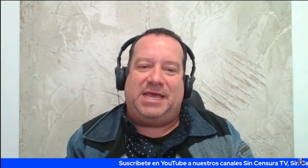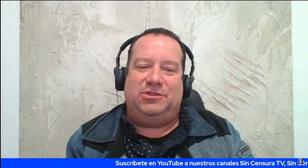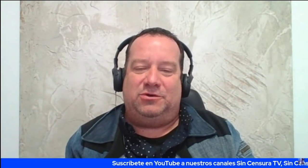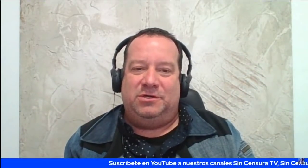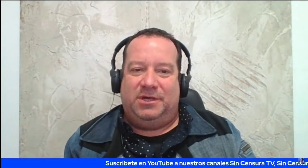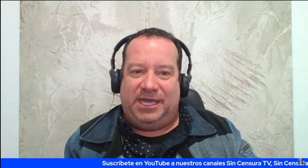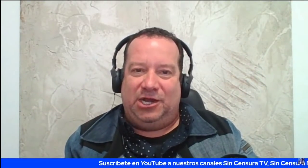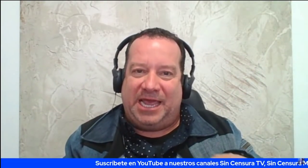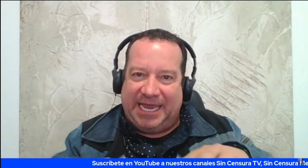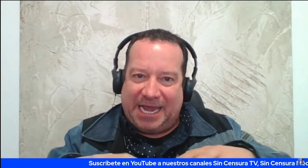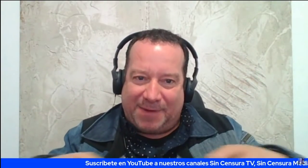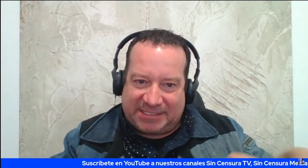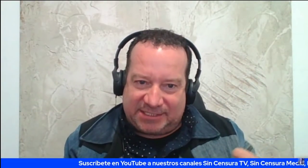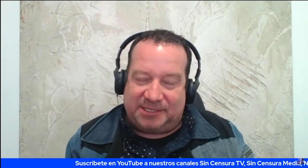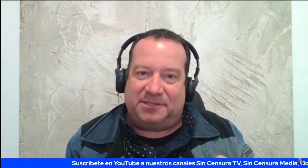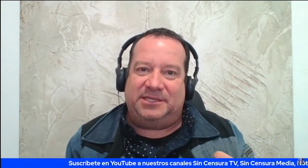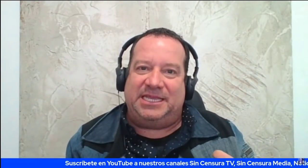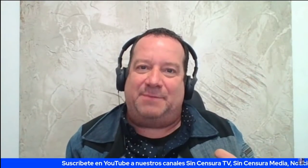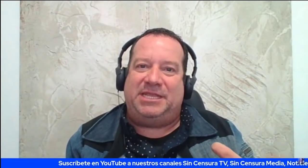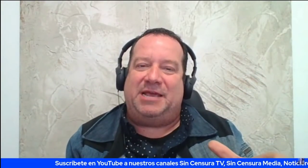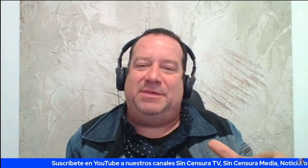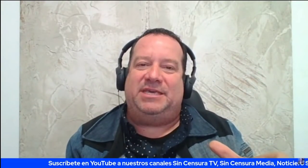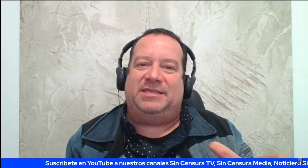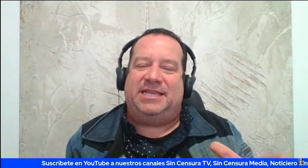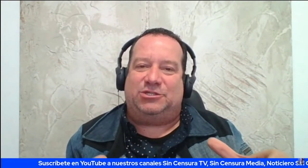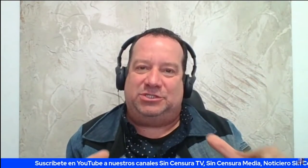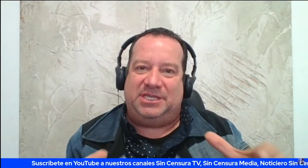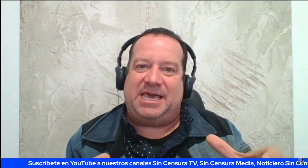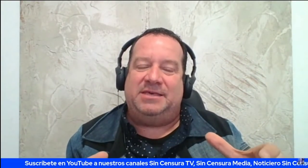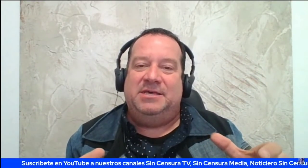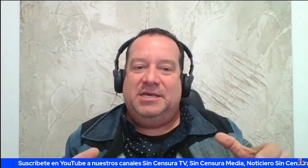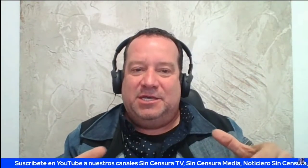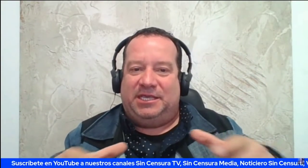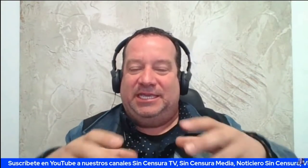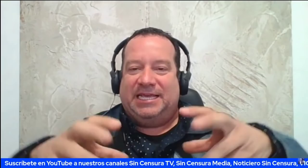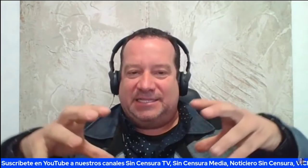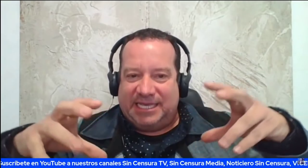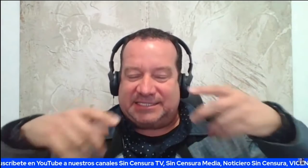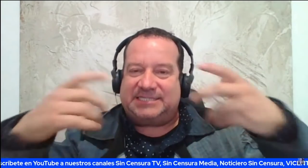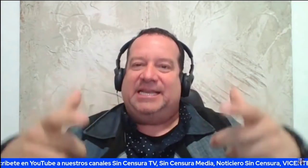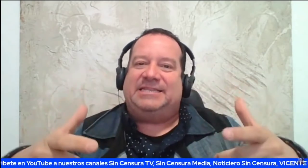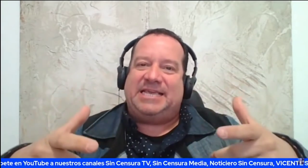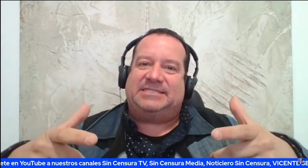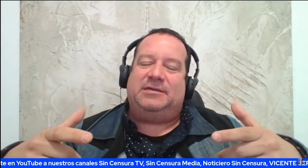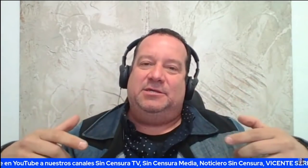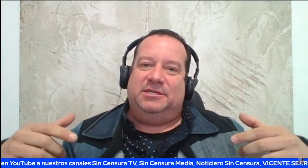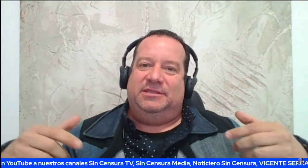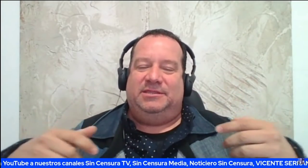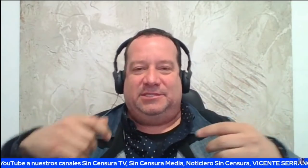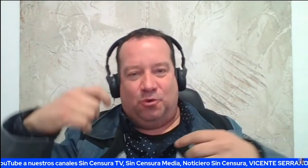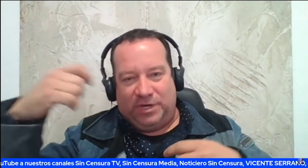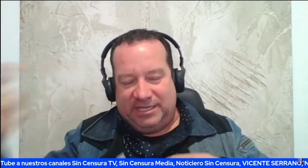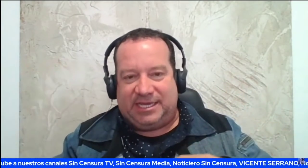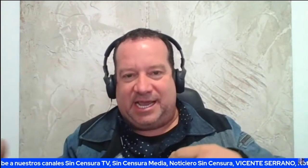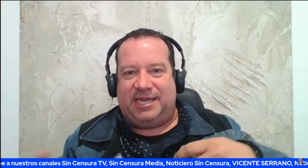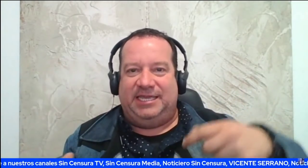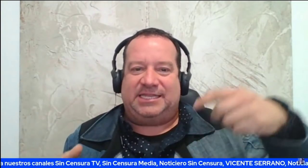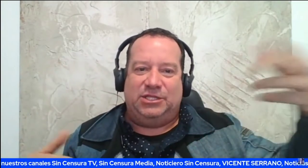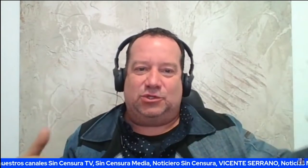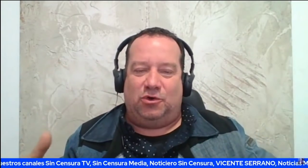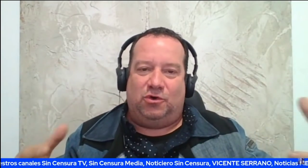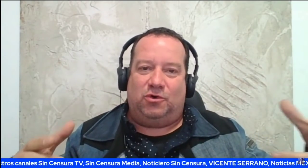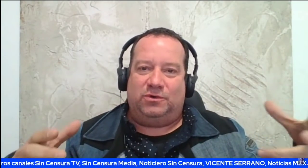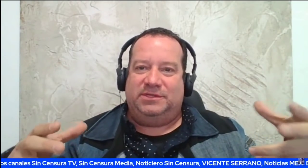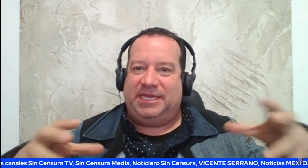dinero permeando en la base de la pirámide de la sociedad, y ante esta certeza jurídica